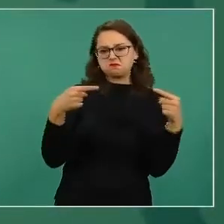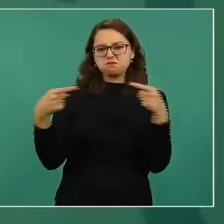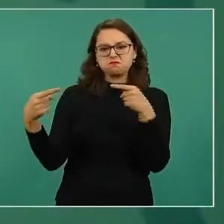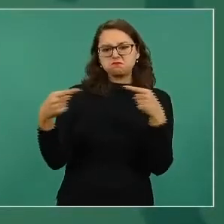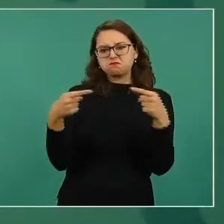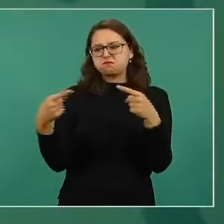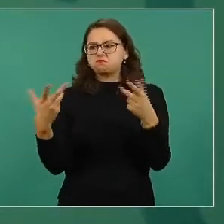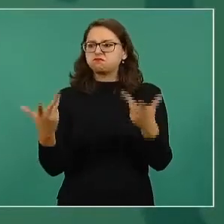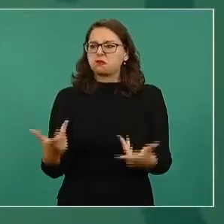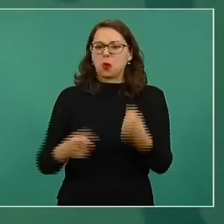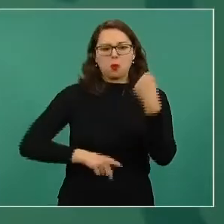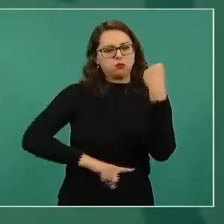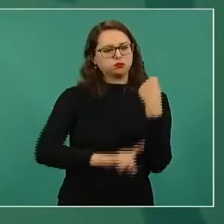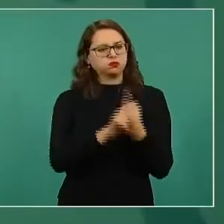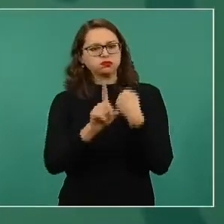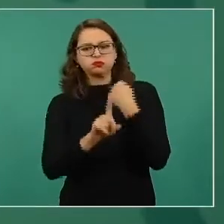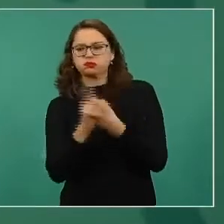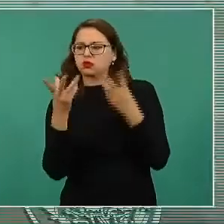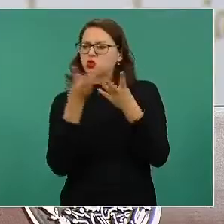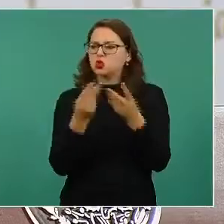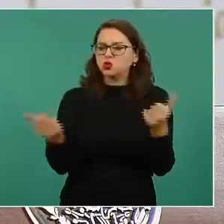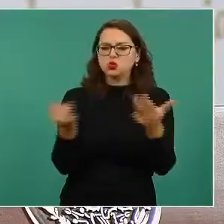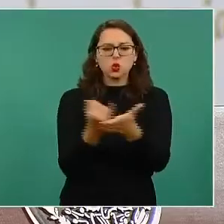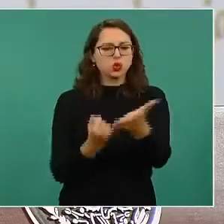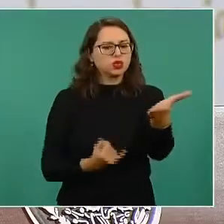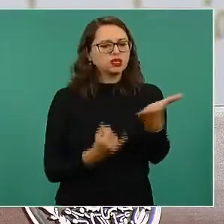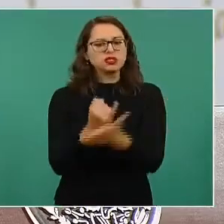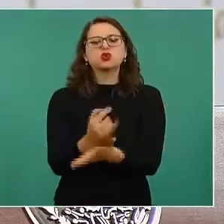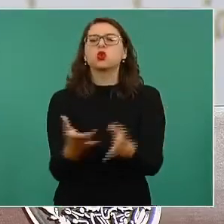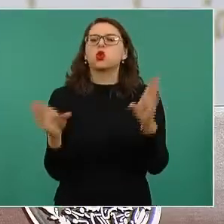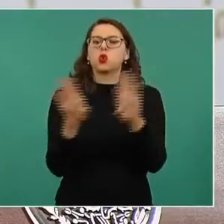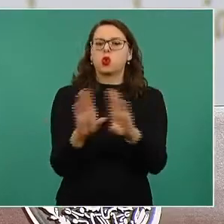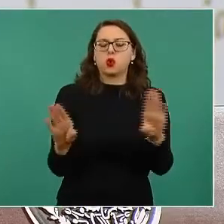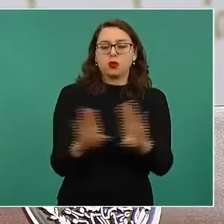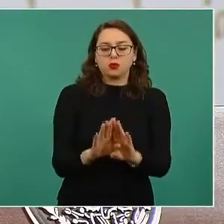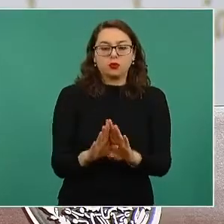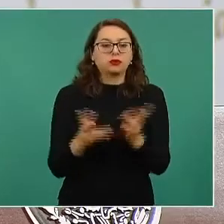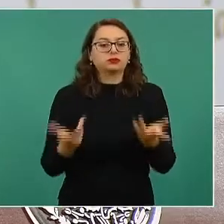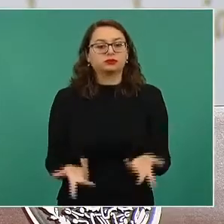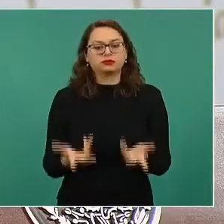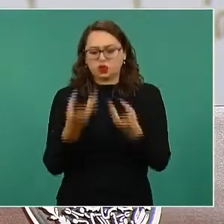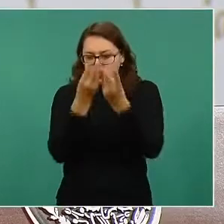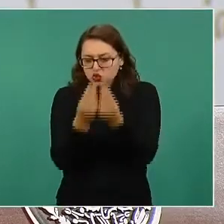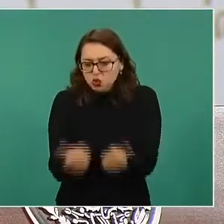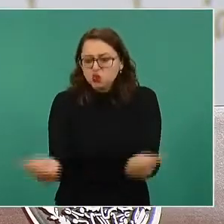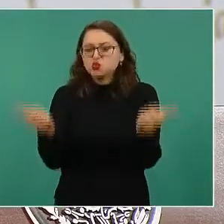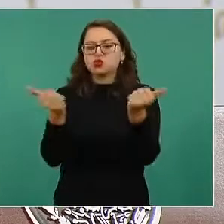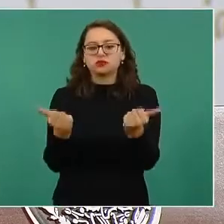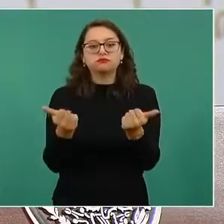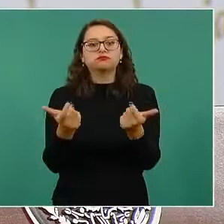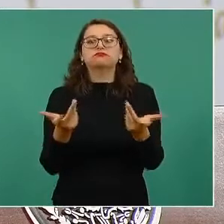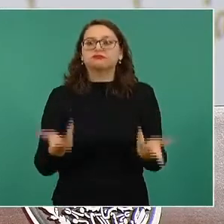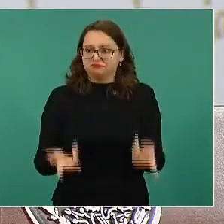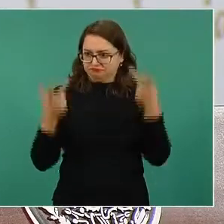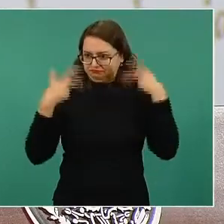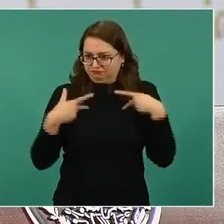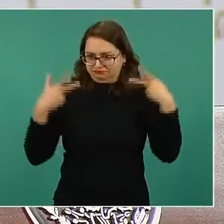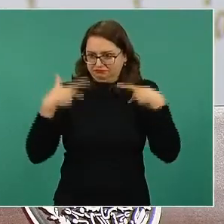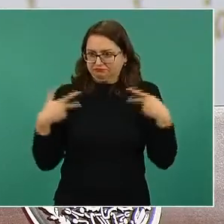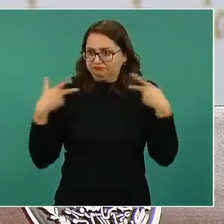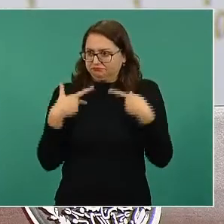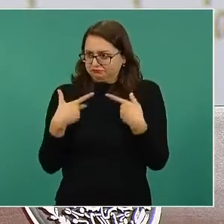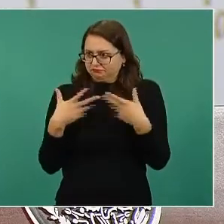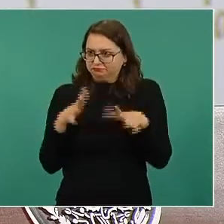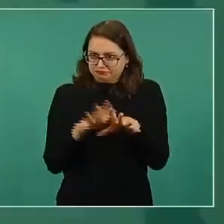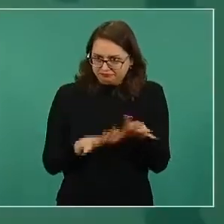decidir sobre conflictos. Lo mejor es acudir al pueblo,